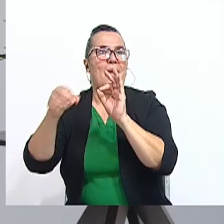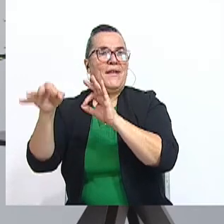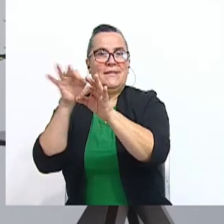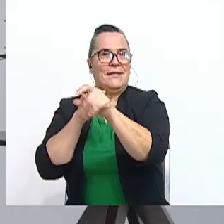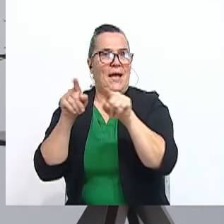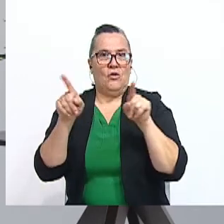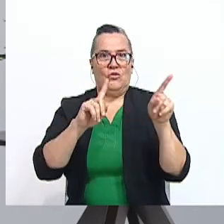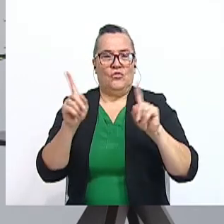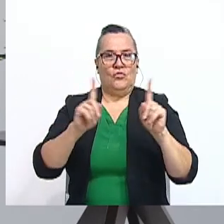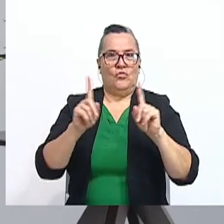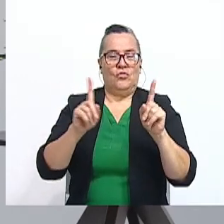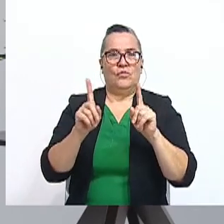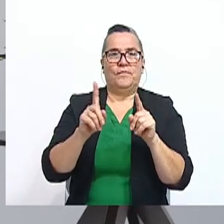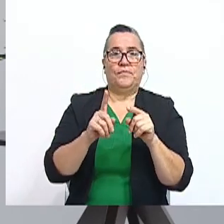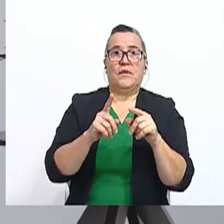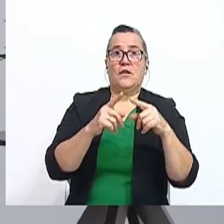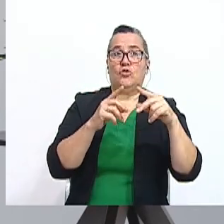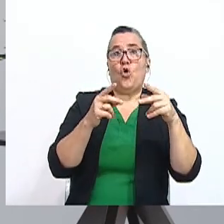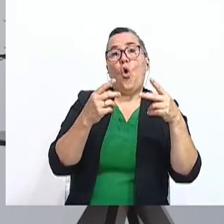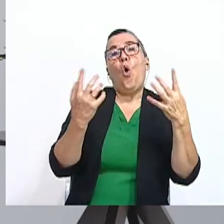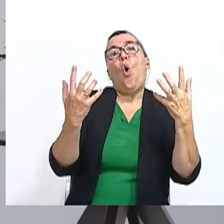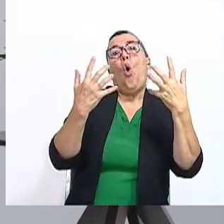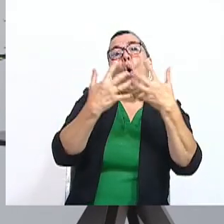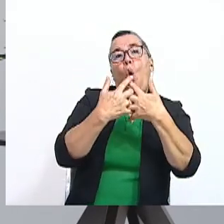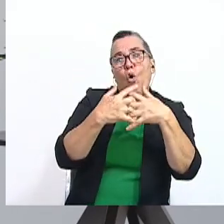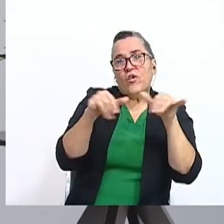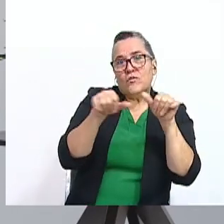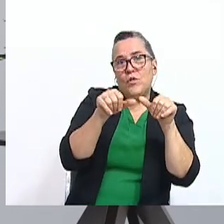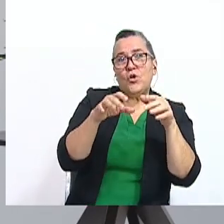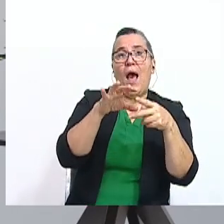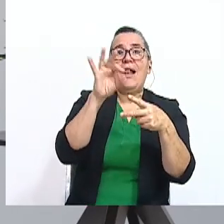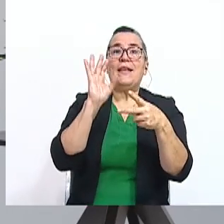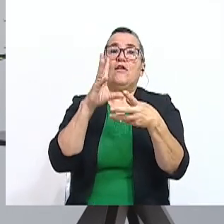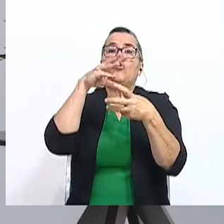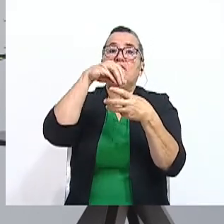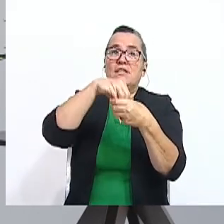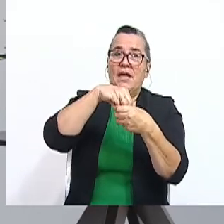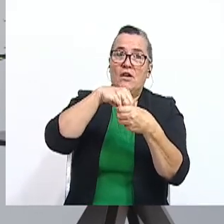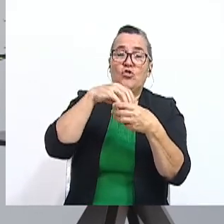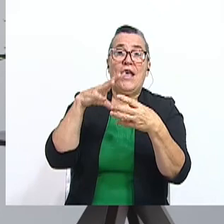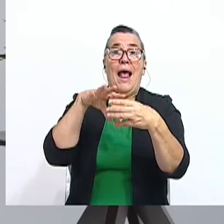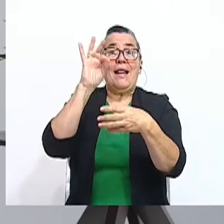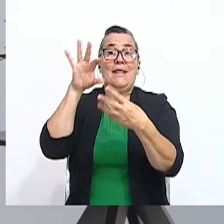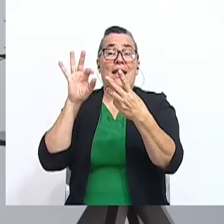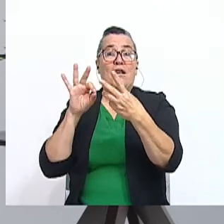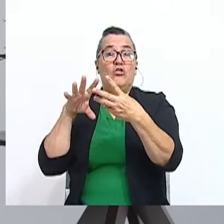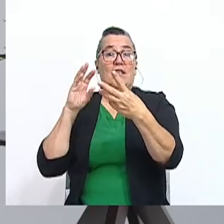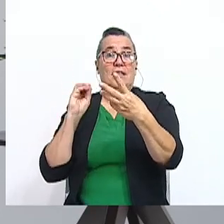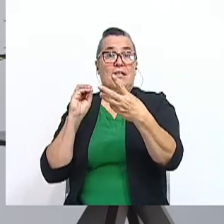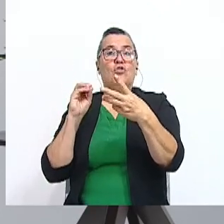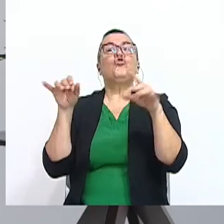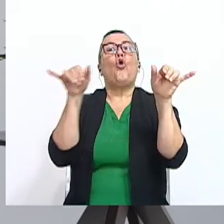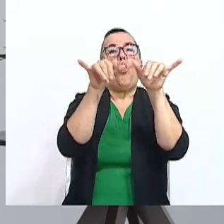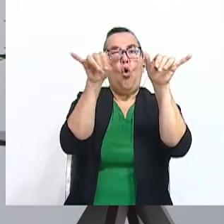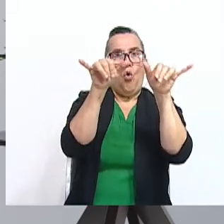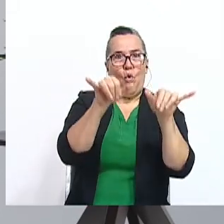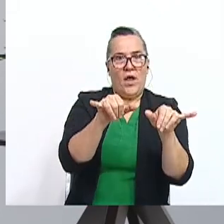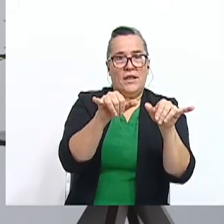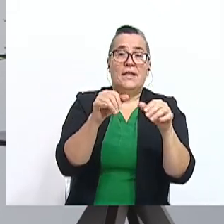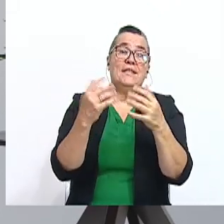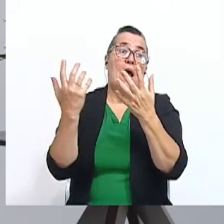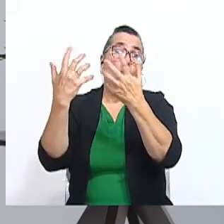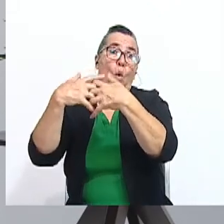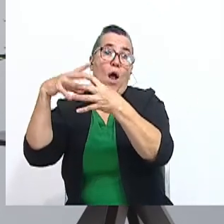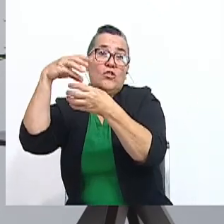Si son ángulos correspondientes, alternos internos y alternos externos, son congruentes. Ya si son